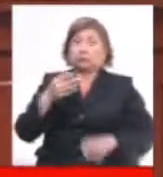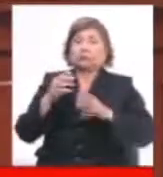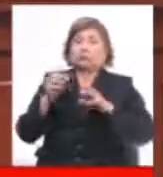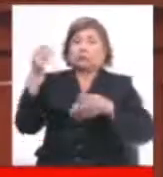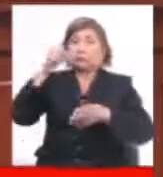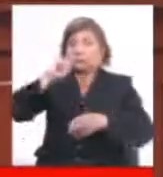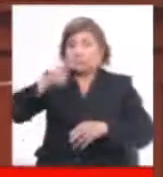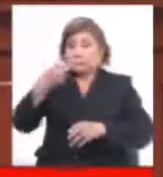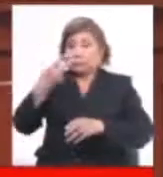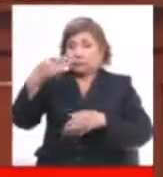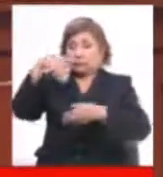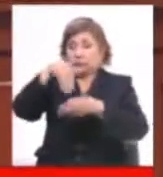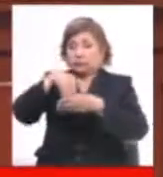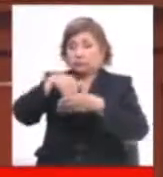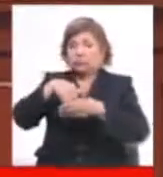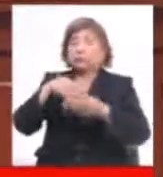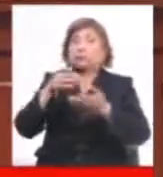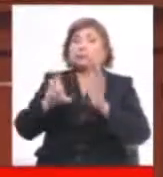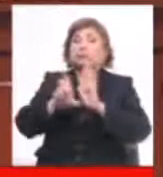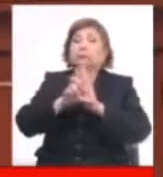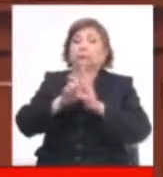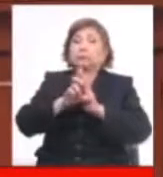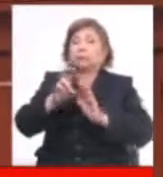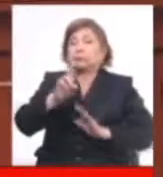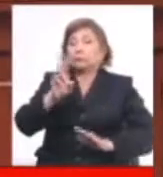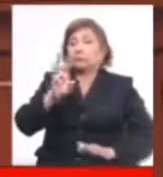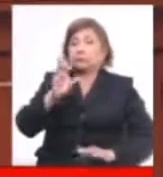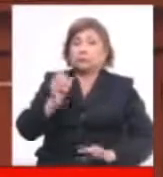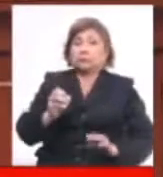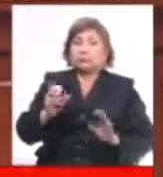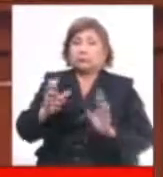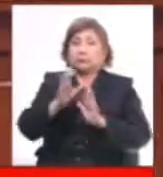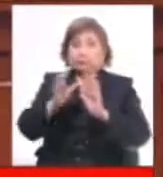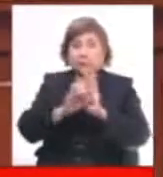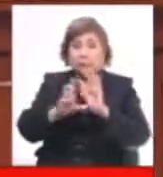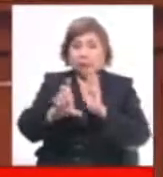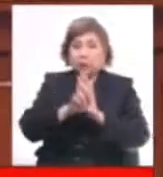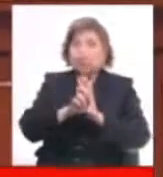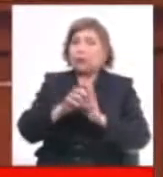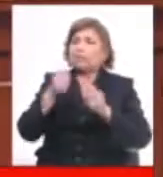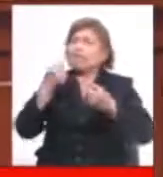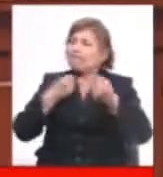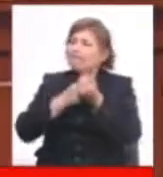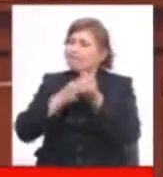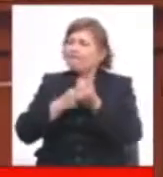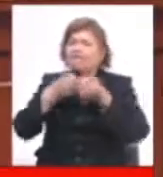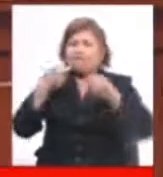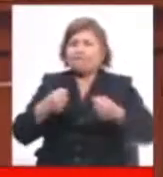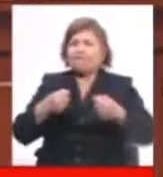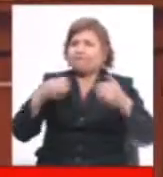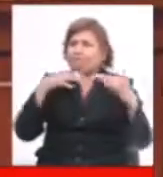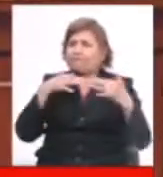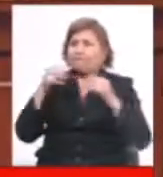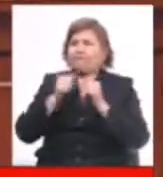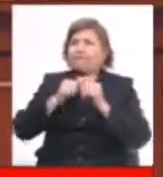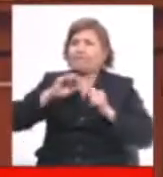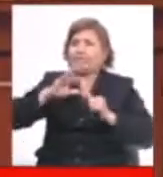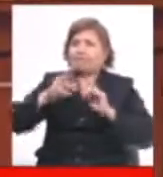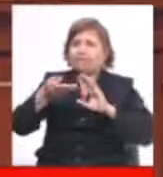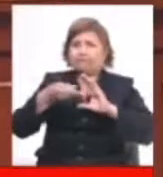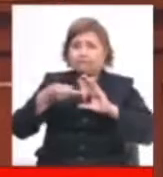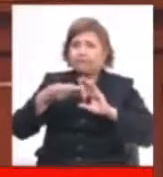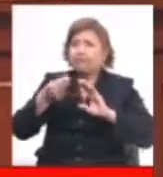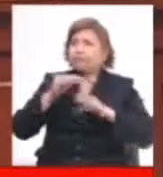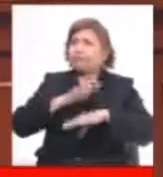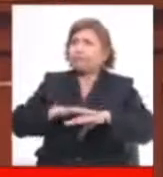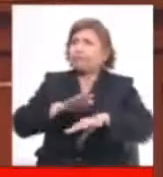segunda votación la Ley de Reforma Constitucional que fortalece la lucha anticorrupción en el